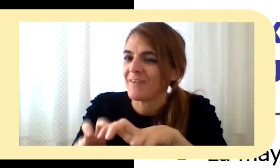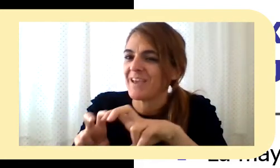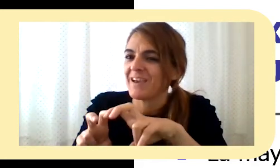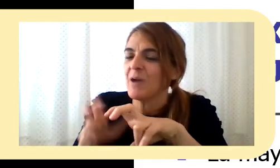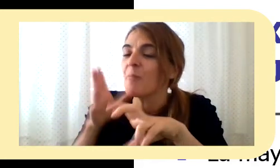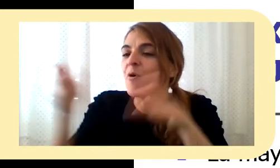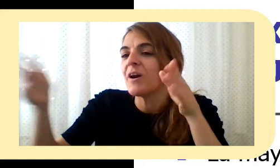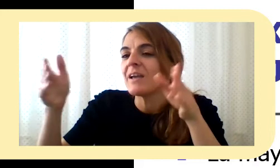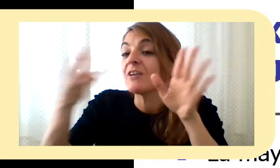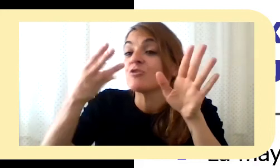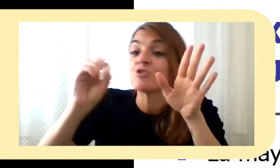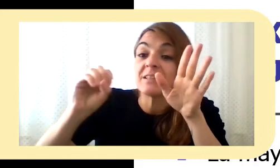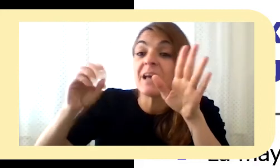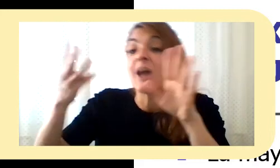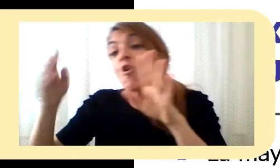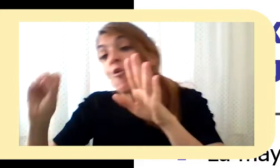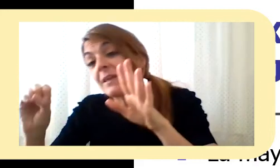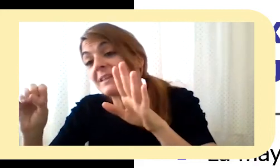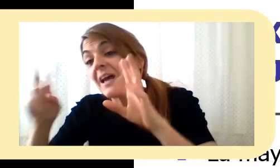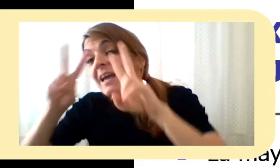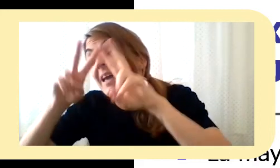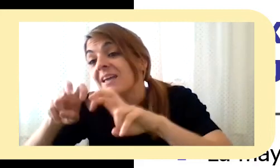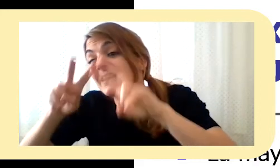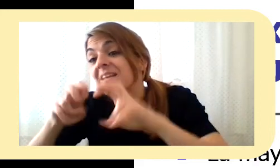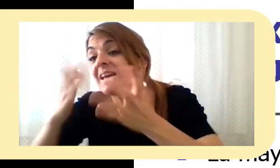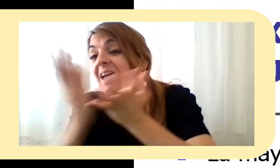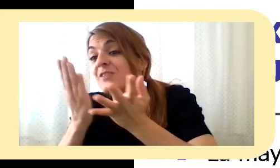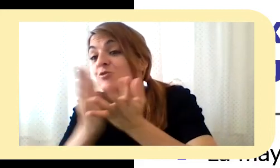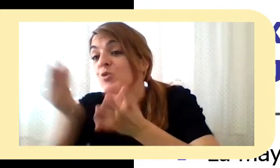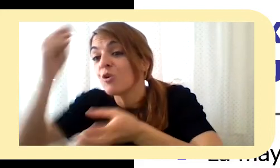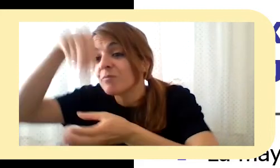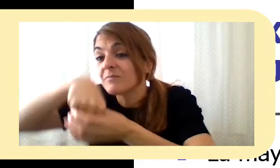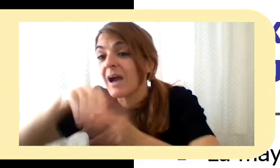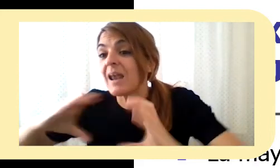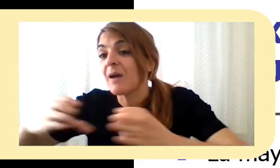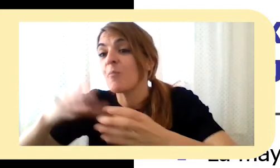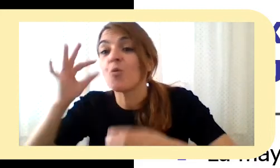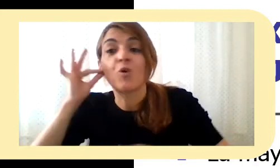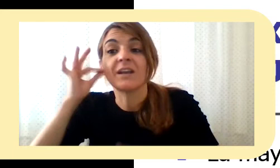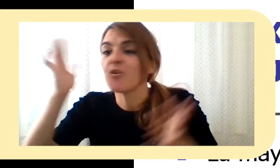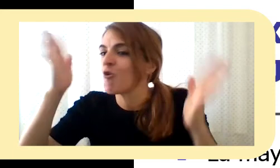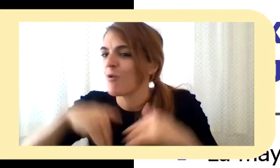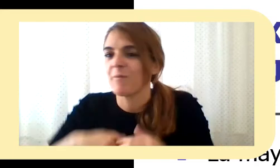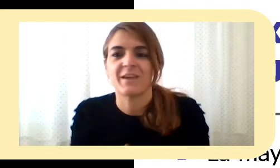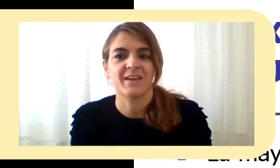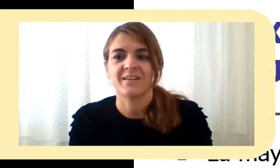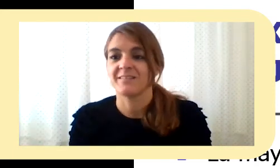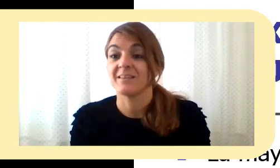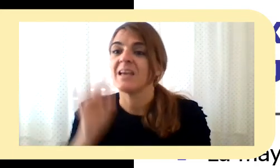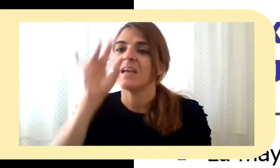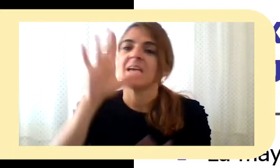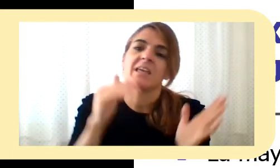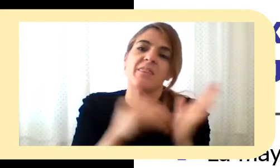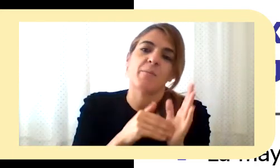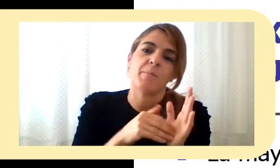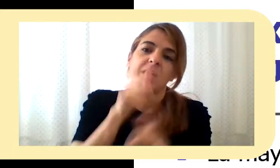no había ningún estudio que incluyera mujeres en los trabajos de corazón. 15.000 varones, 22.000 varones, 12.000